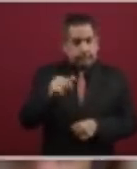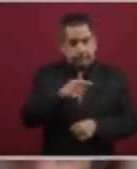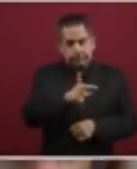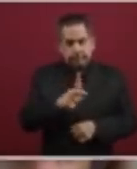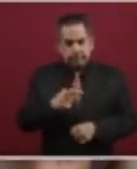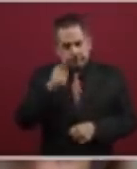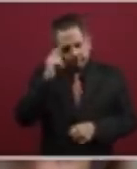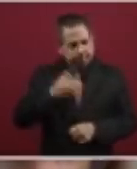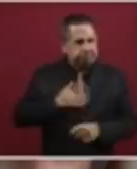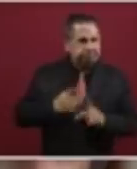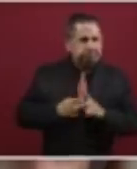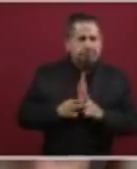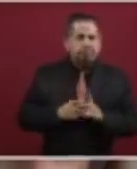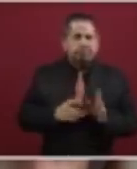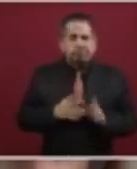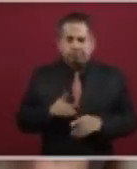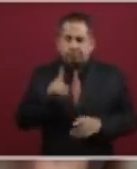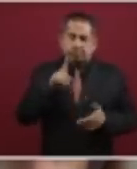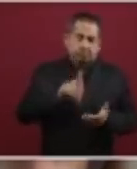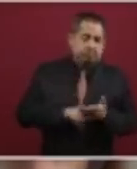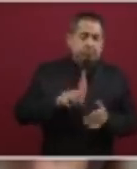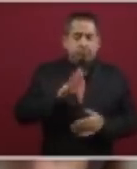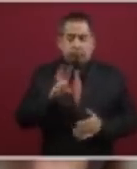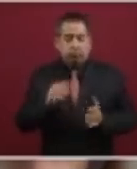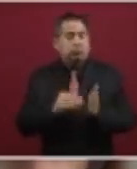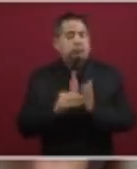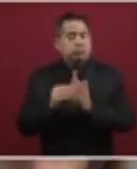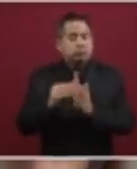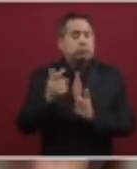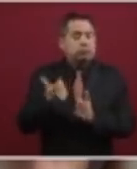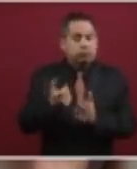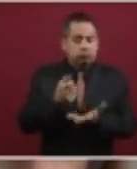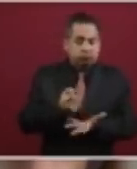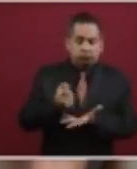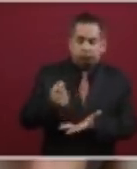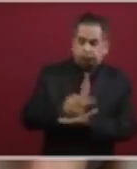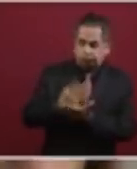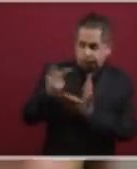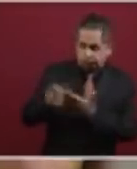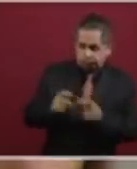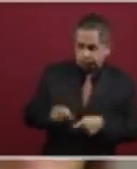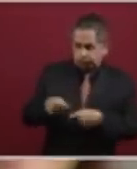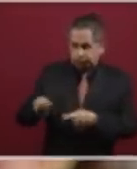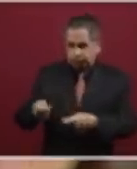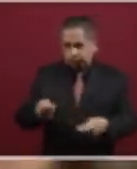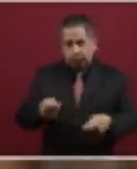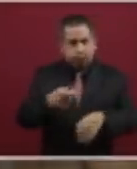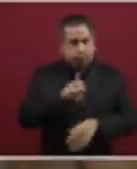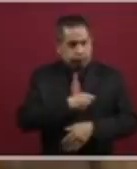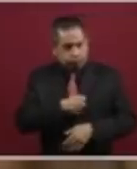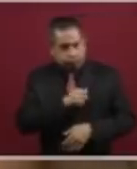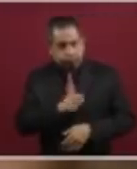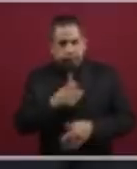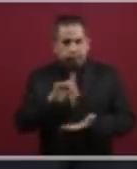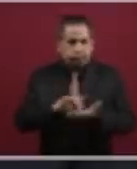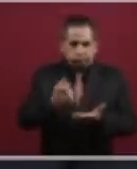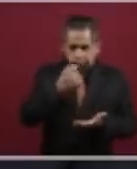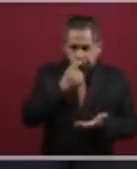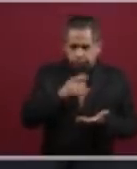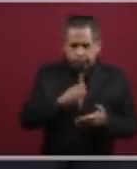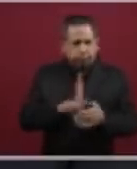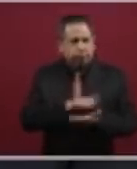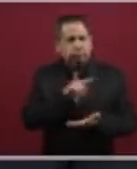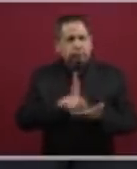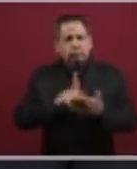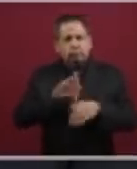tenían previstos 1.400 millones de pesos para programas de atención en salud y medicinas a las regiones más